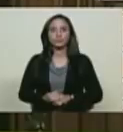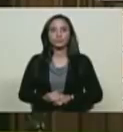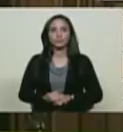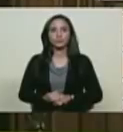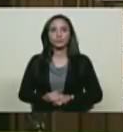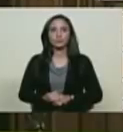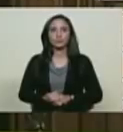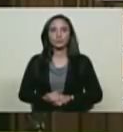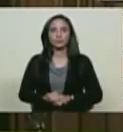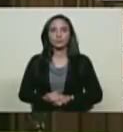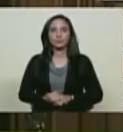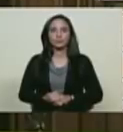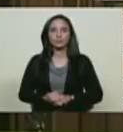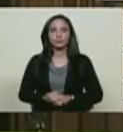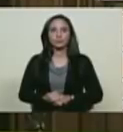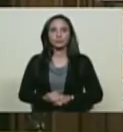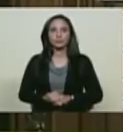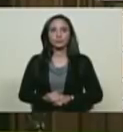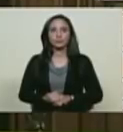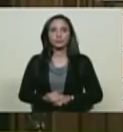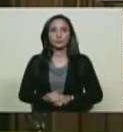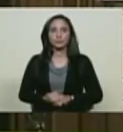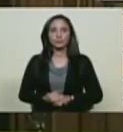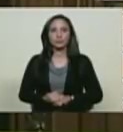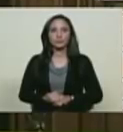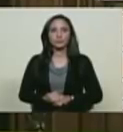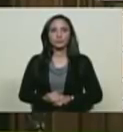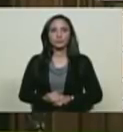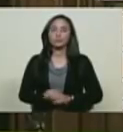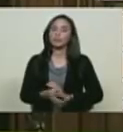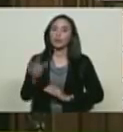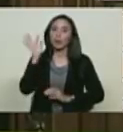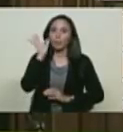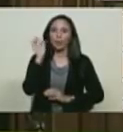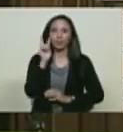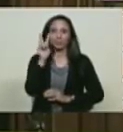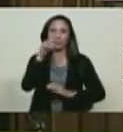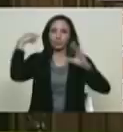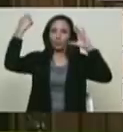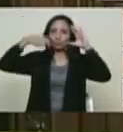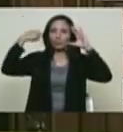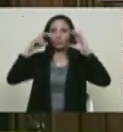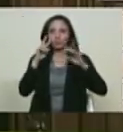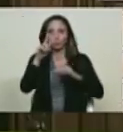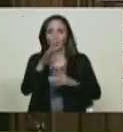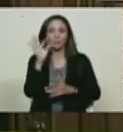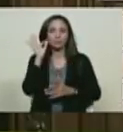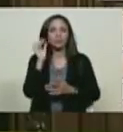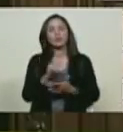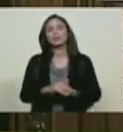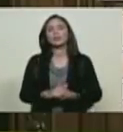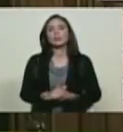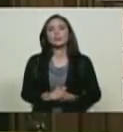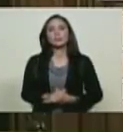Esta capitana retirada y enjuiciada, Lady Salazar,